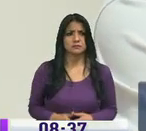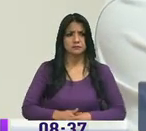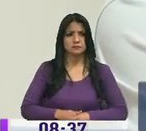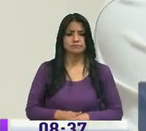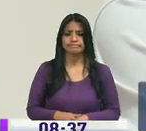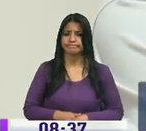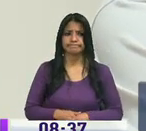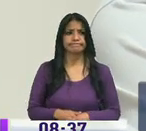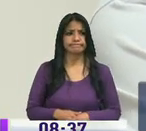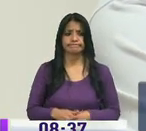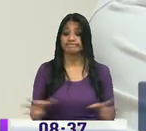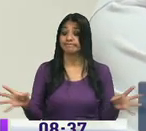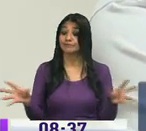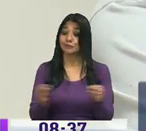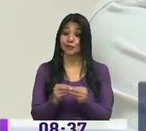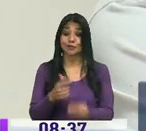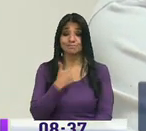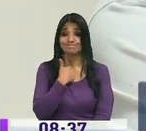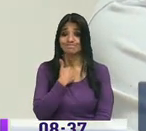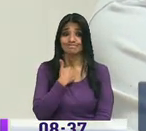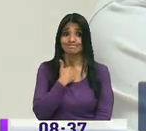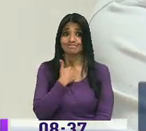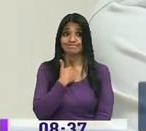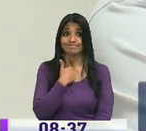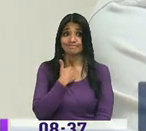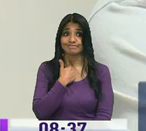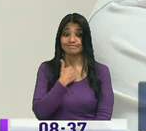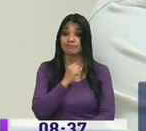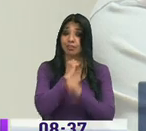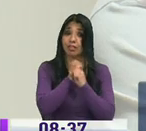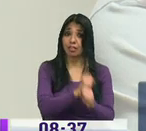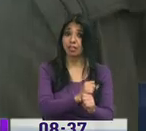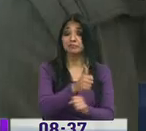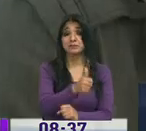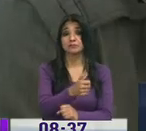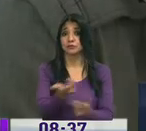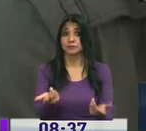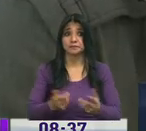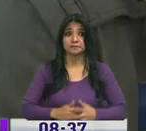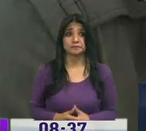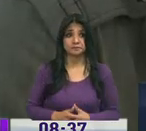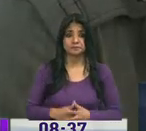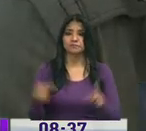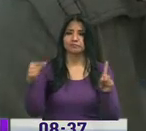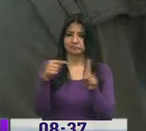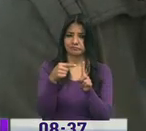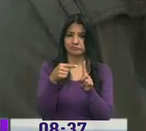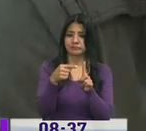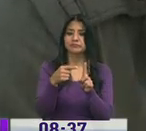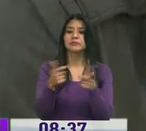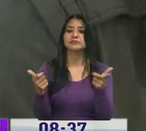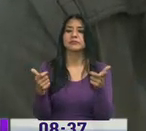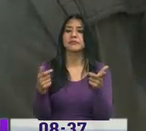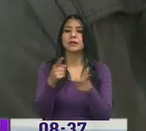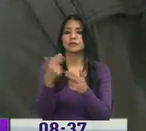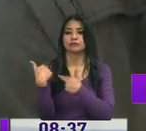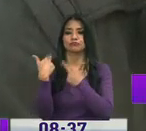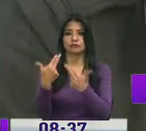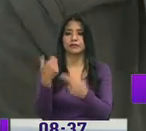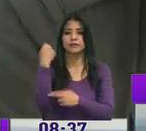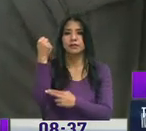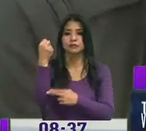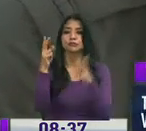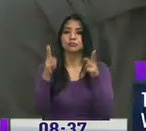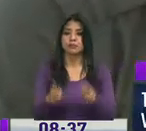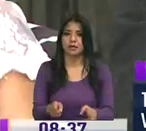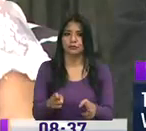Y todos estamos a las cuentas esclavizados por ellos ahí. Francisco Hurtado, adjunto de Derechos Humanos y la Naturaleza, por